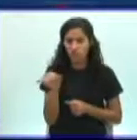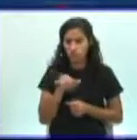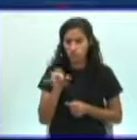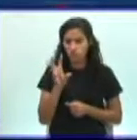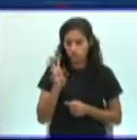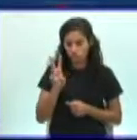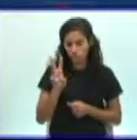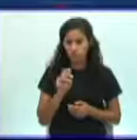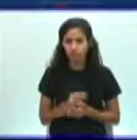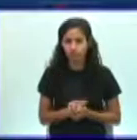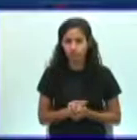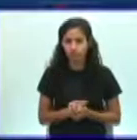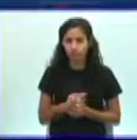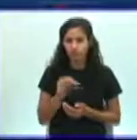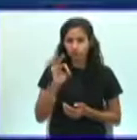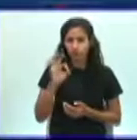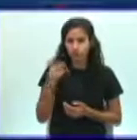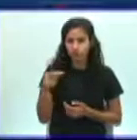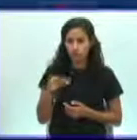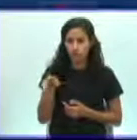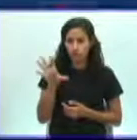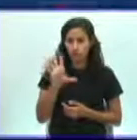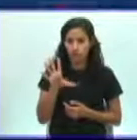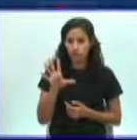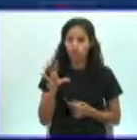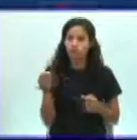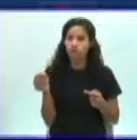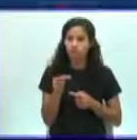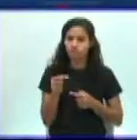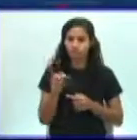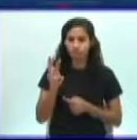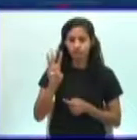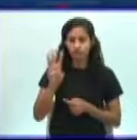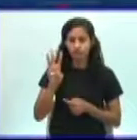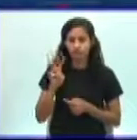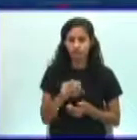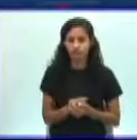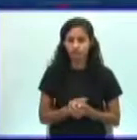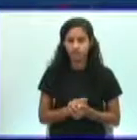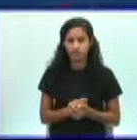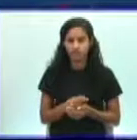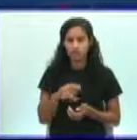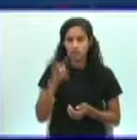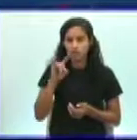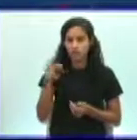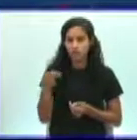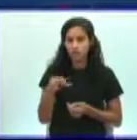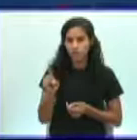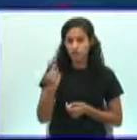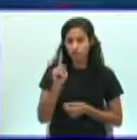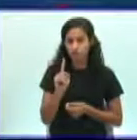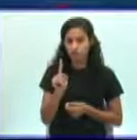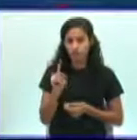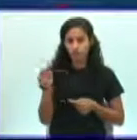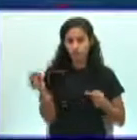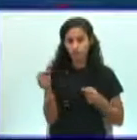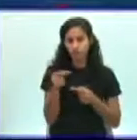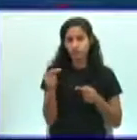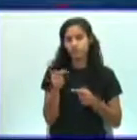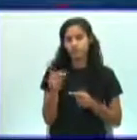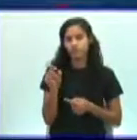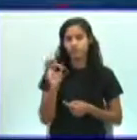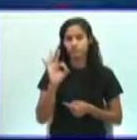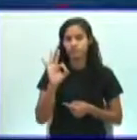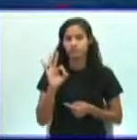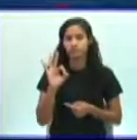misma. 8 menos 5 es igual a 3. 9 menos 1